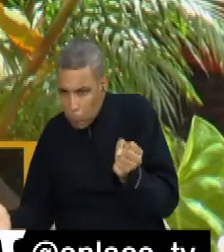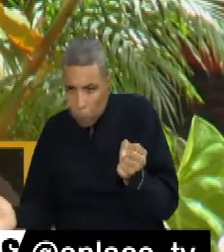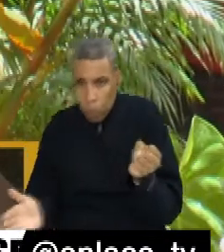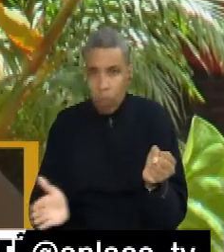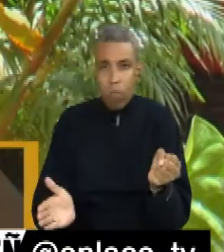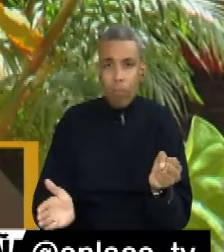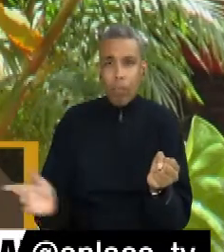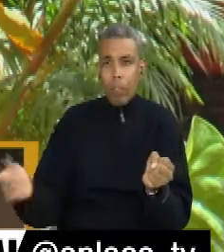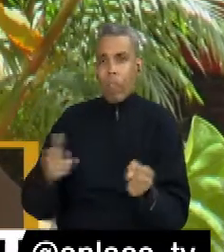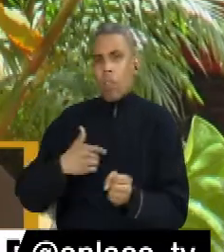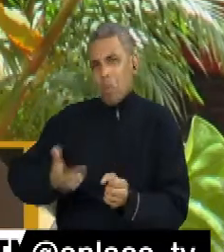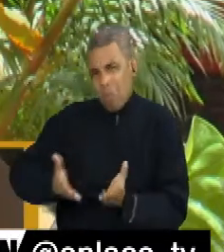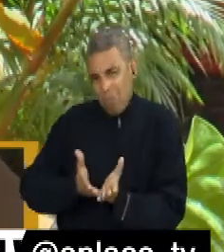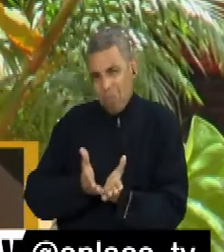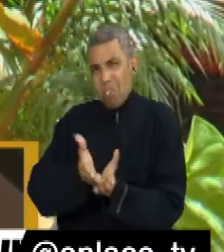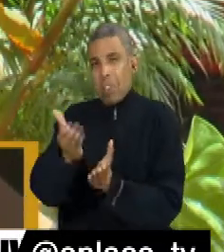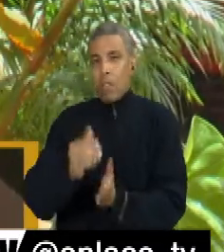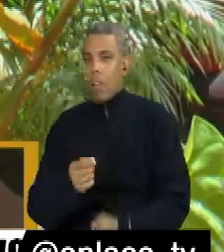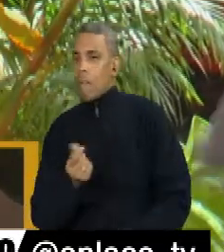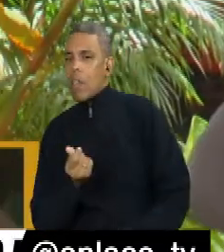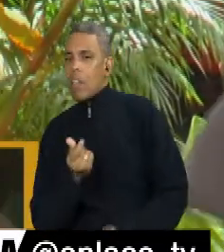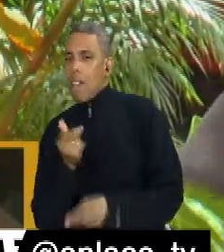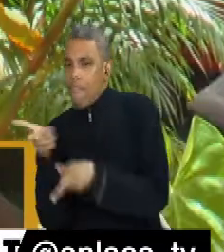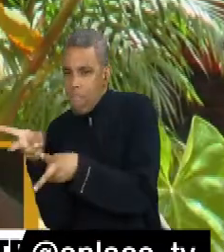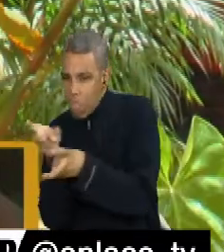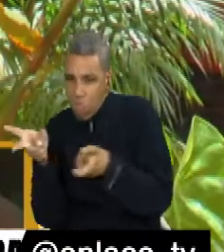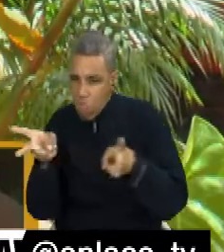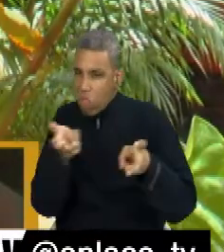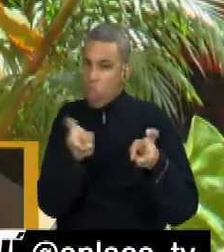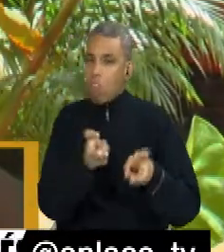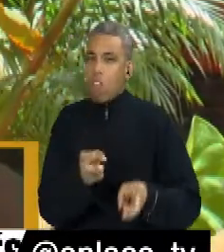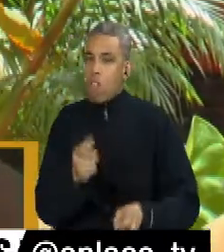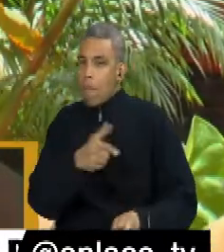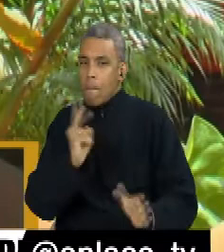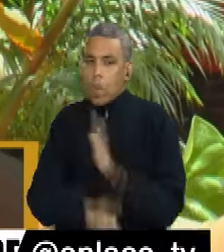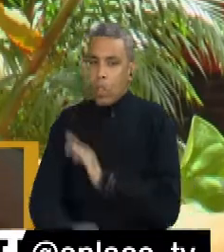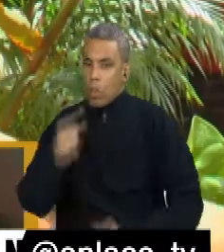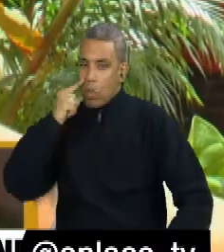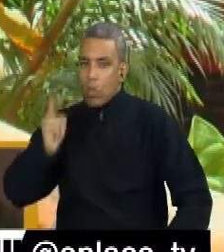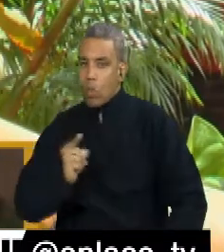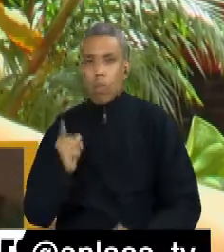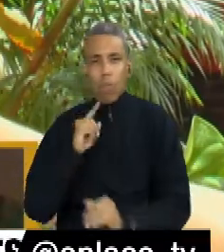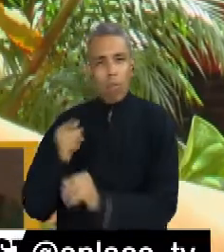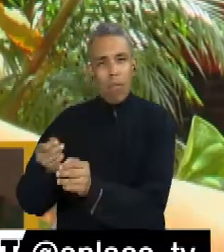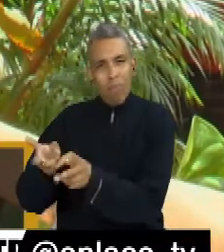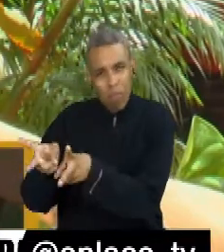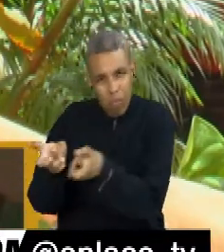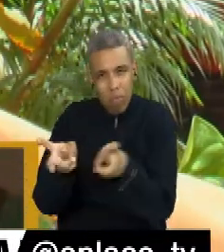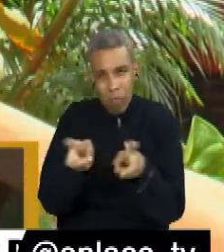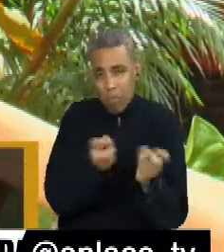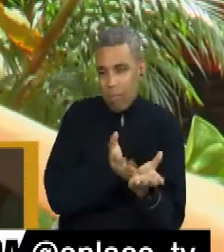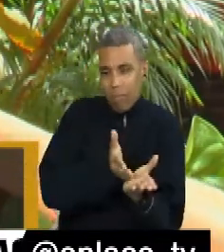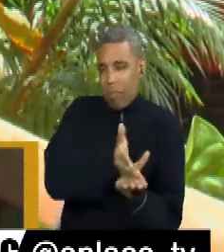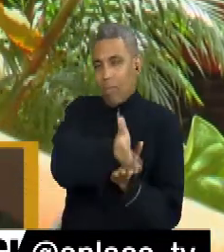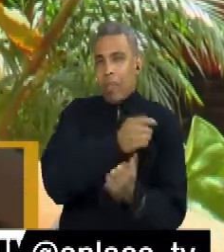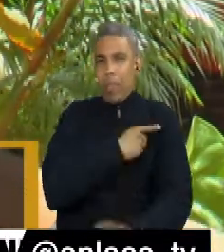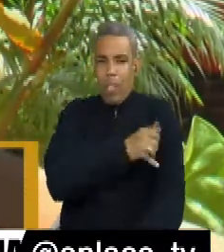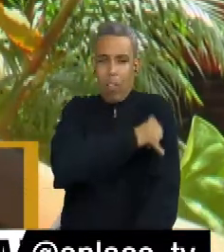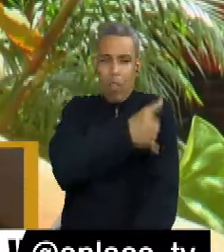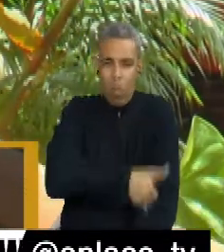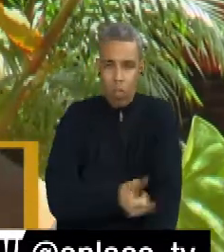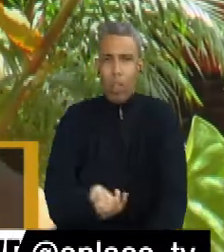rural de Yondó, de la zona rural de Cantagallo y San Pablo, de presencia de